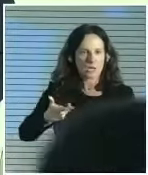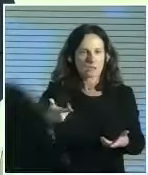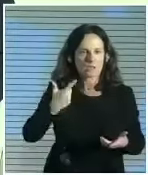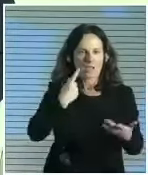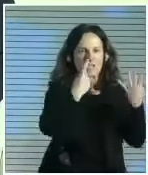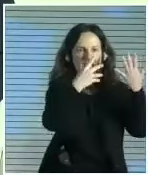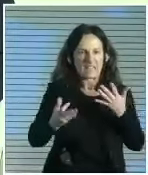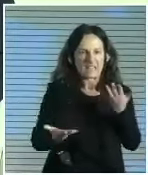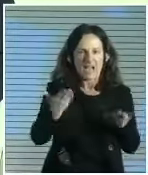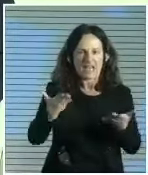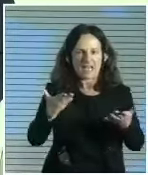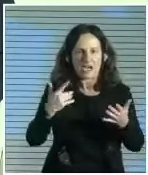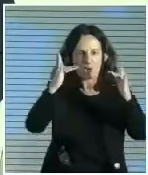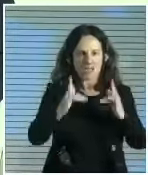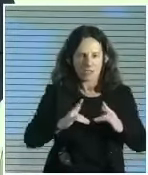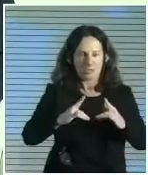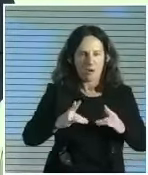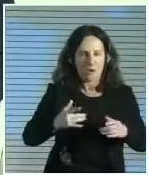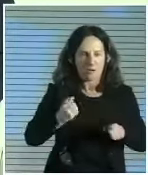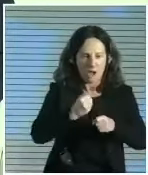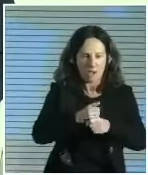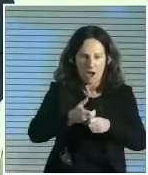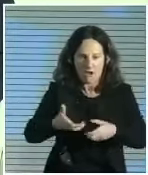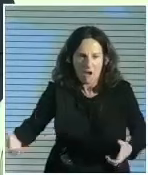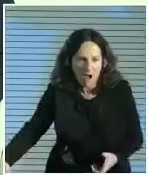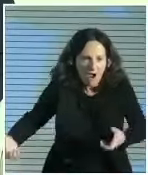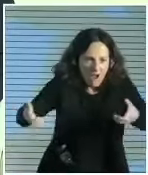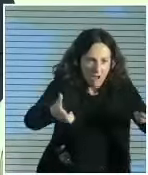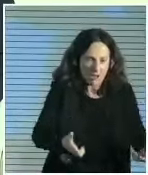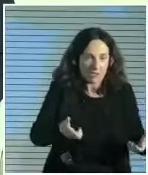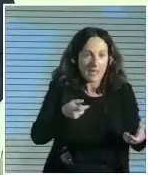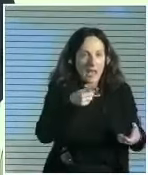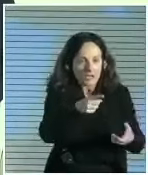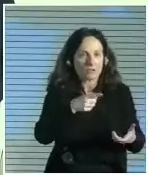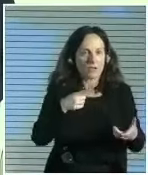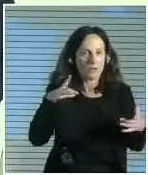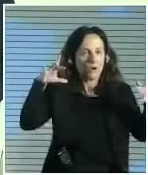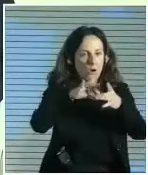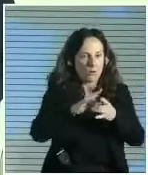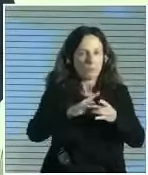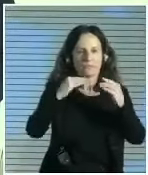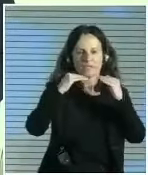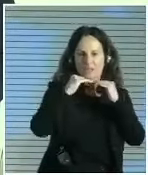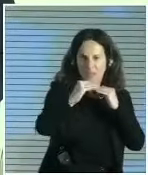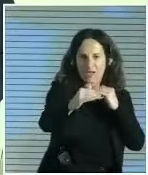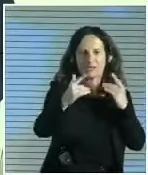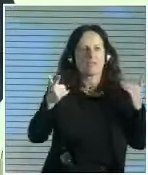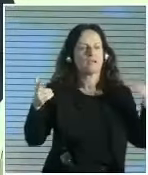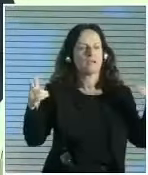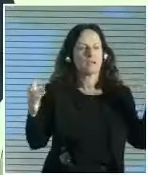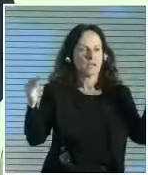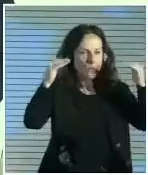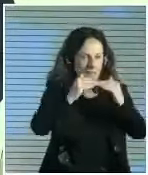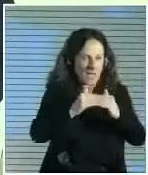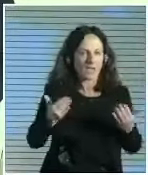Y esto tiene mucho que ver con la dignidad, la calidad del trabajo, la sostenibilidad, la igualdad de género. Entonces, lo